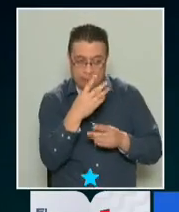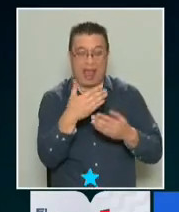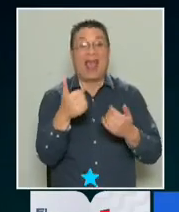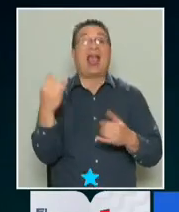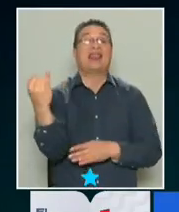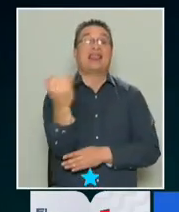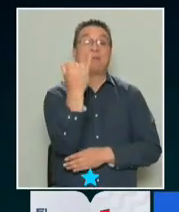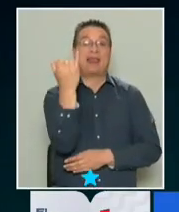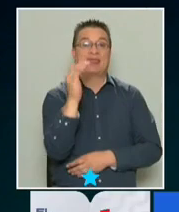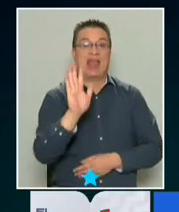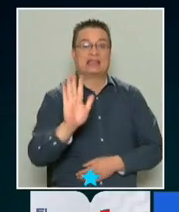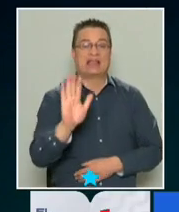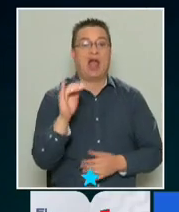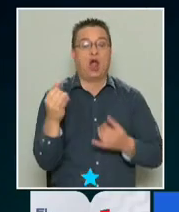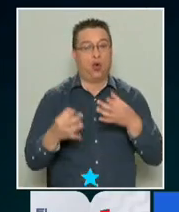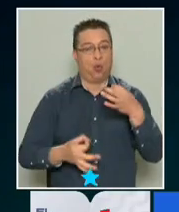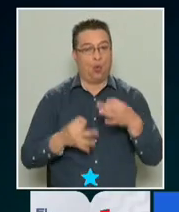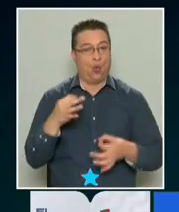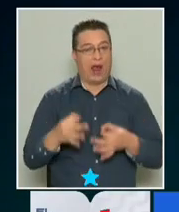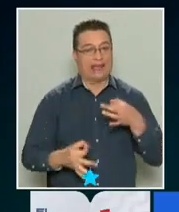en un sentido